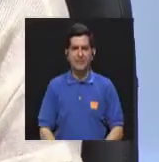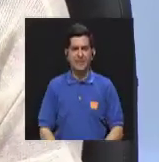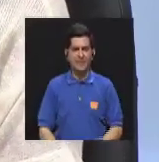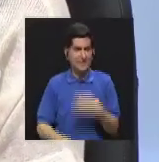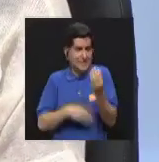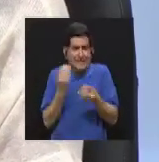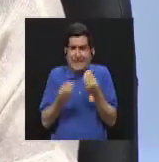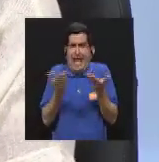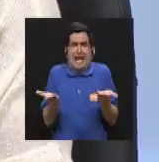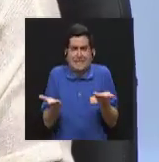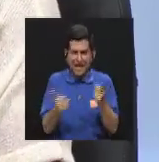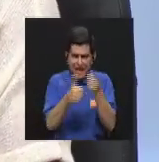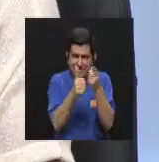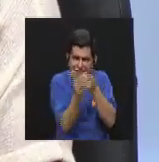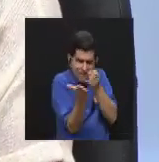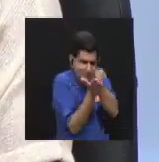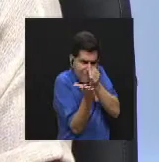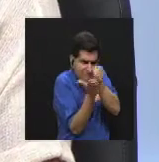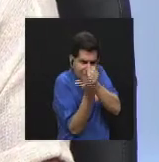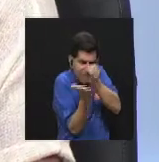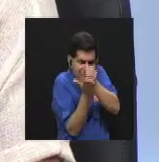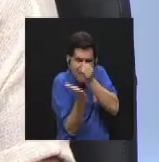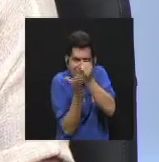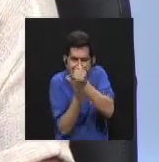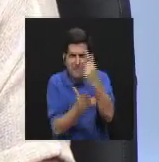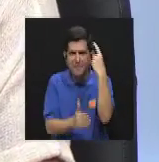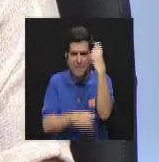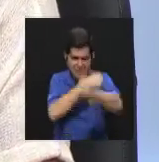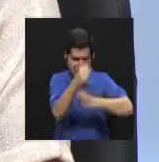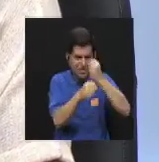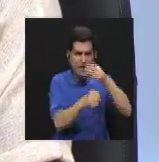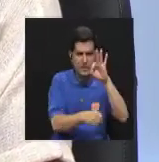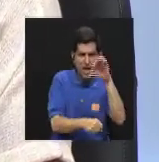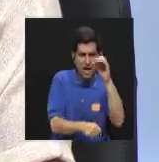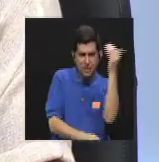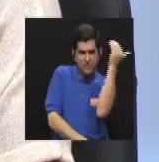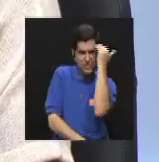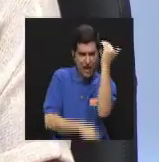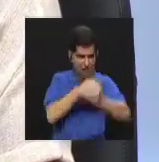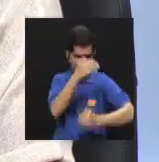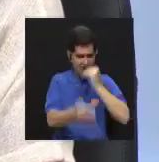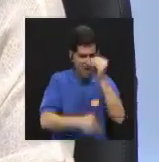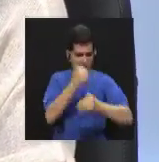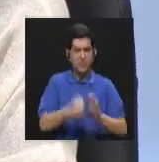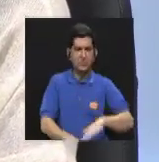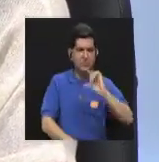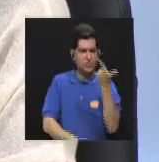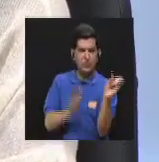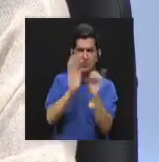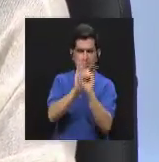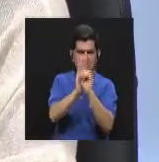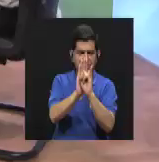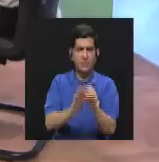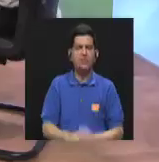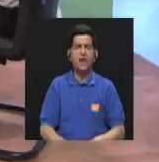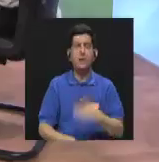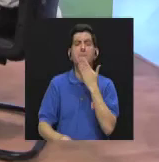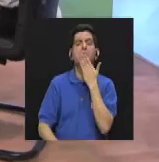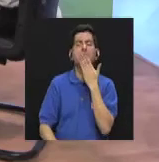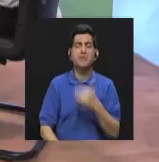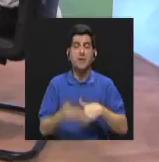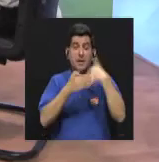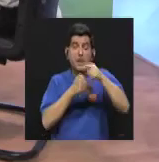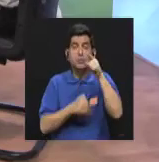se hace primero la investigación desde la década del 90 para saber el proceso de cedulación indígena? Y después, ¿cómo te